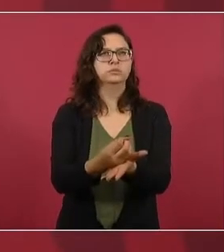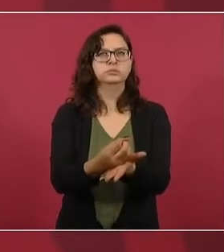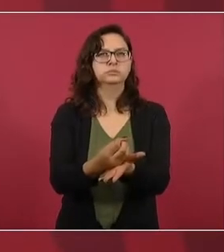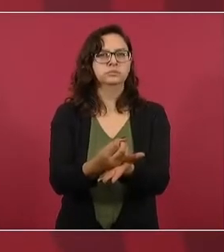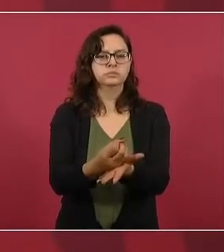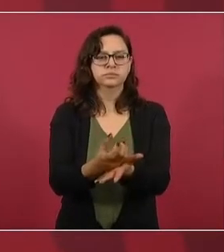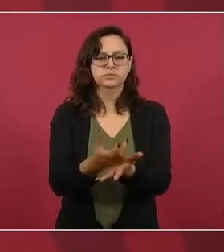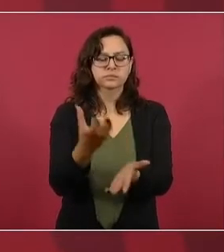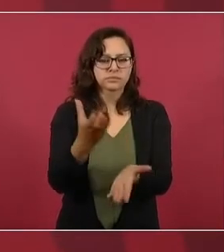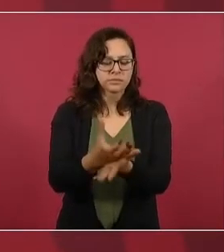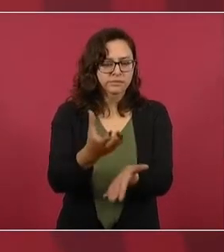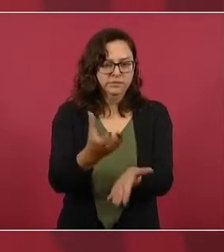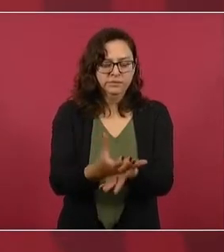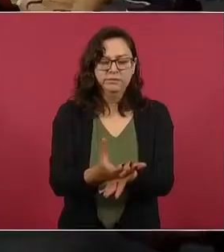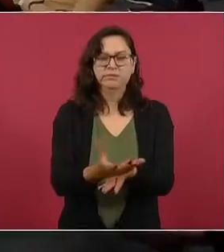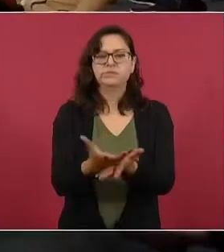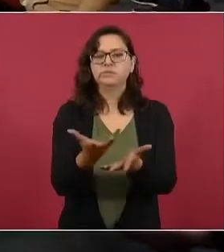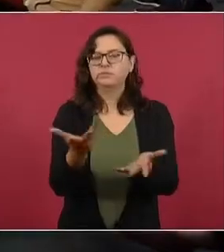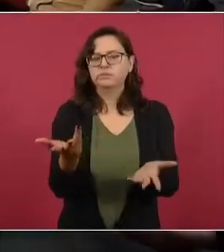para el cobre,